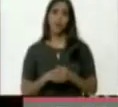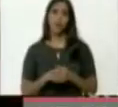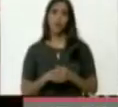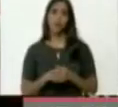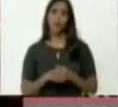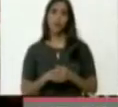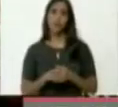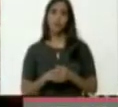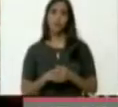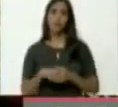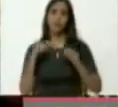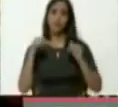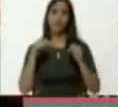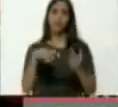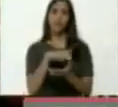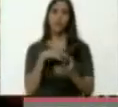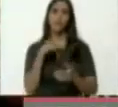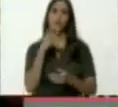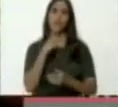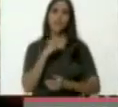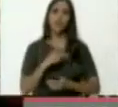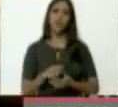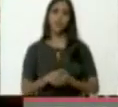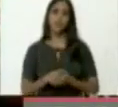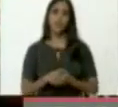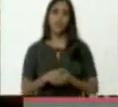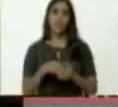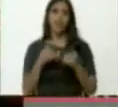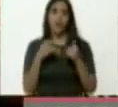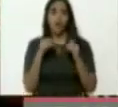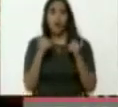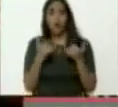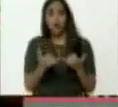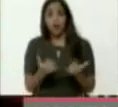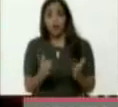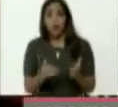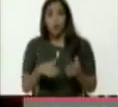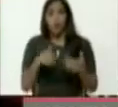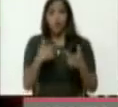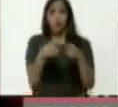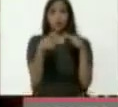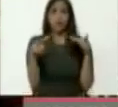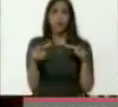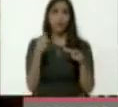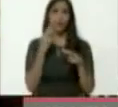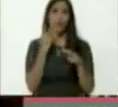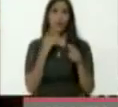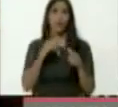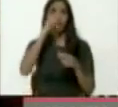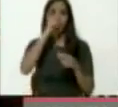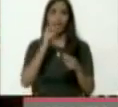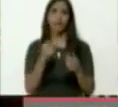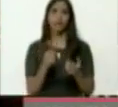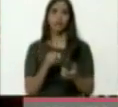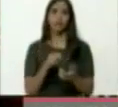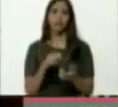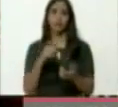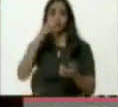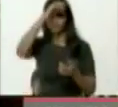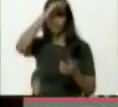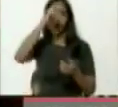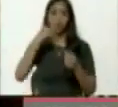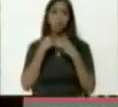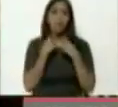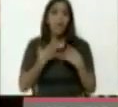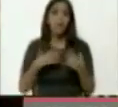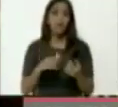de esta coyuntura política. Ahora bien, ¿cuál será el escenario, por ejemplo, si el otro año no queda Donald Trump de presidente?